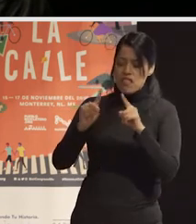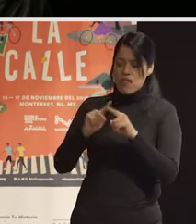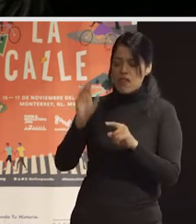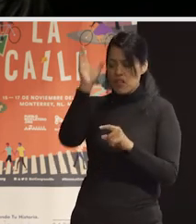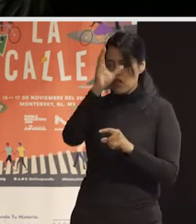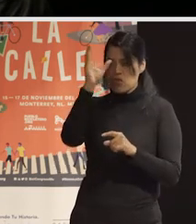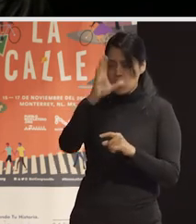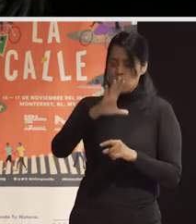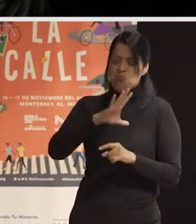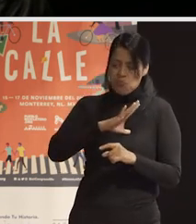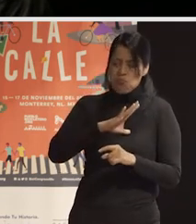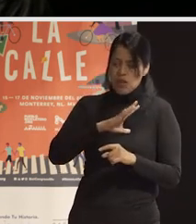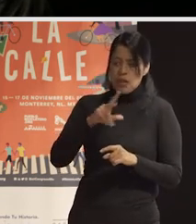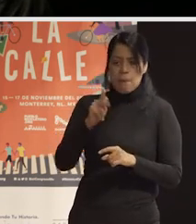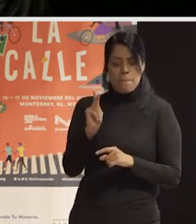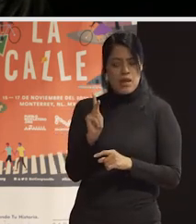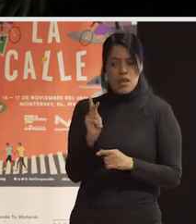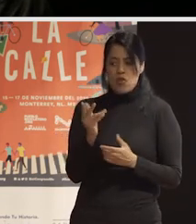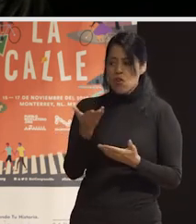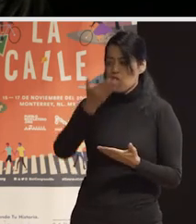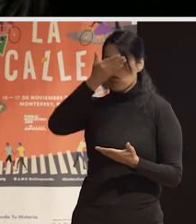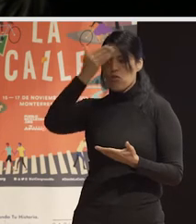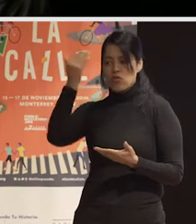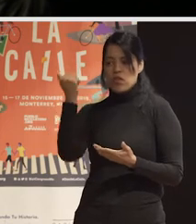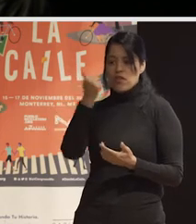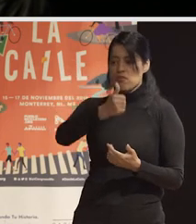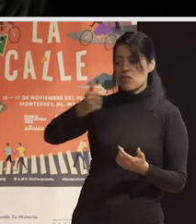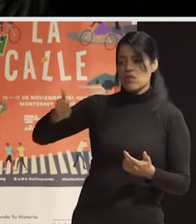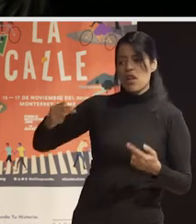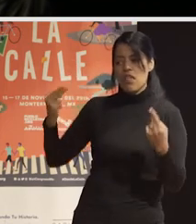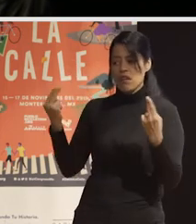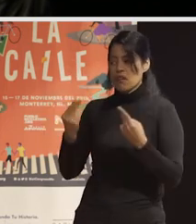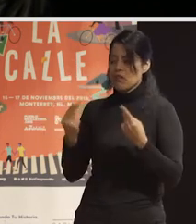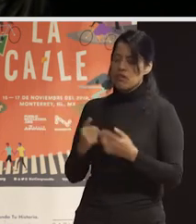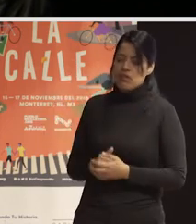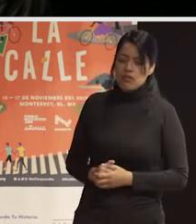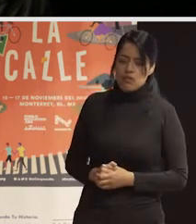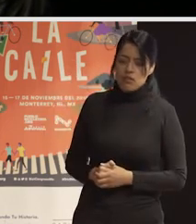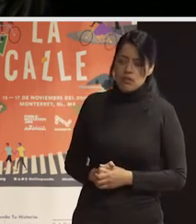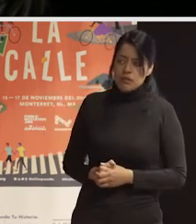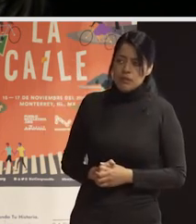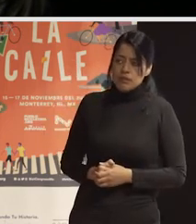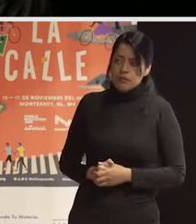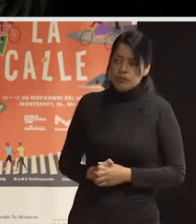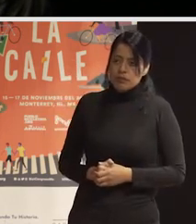plenamente conscientes de las necesidades del otro entonces en este caso